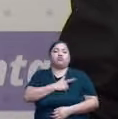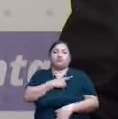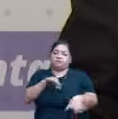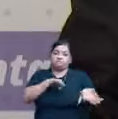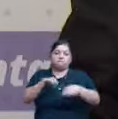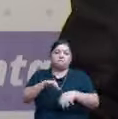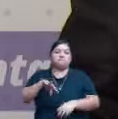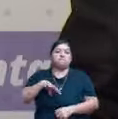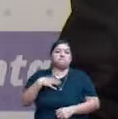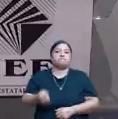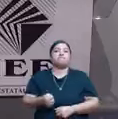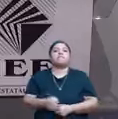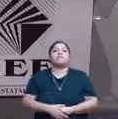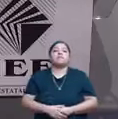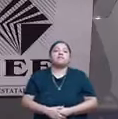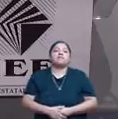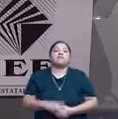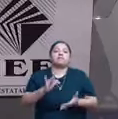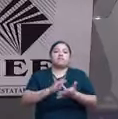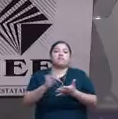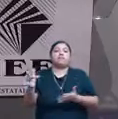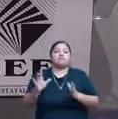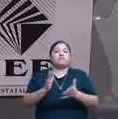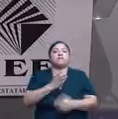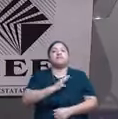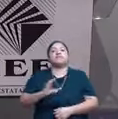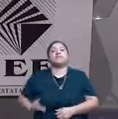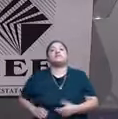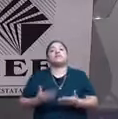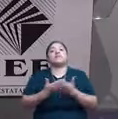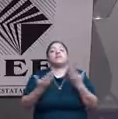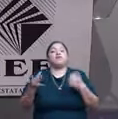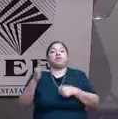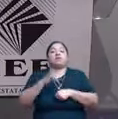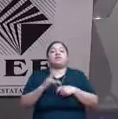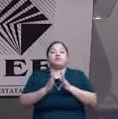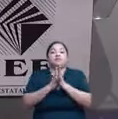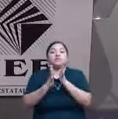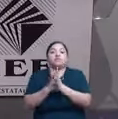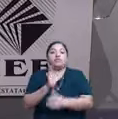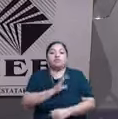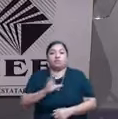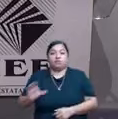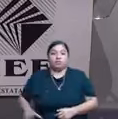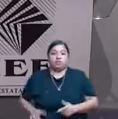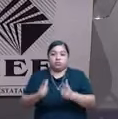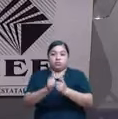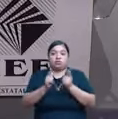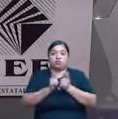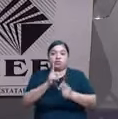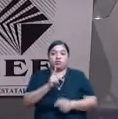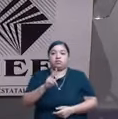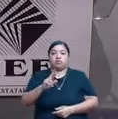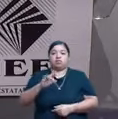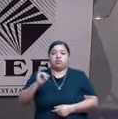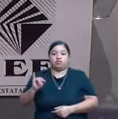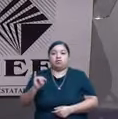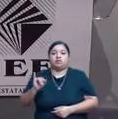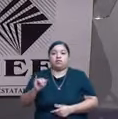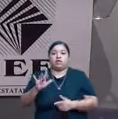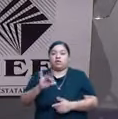trabajar. Gracias por su intervención, candidata. Ahora corresponde la participación del candidato del Partido Revolucionario